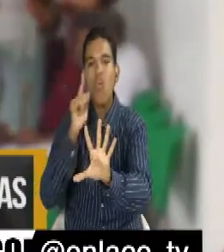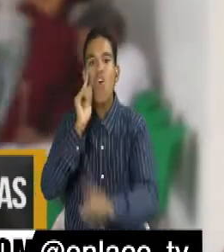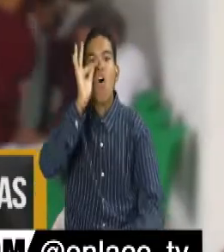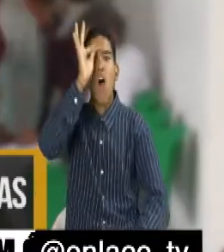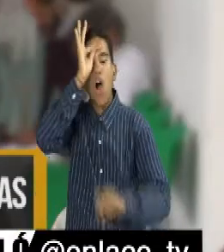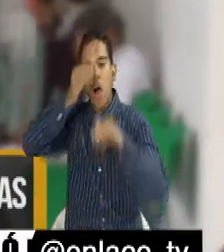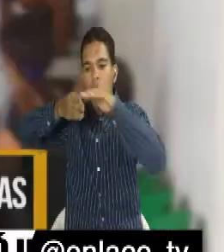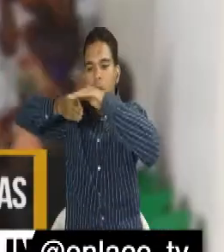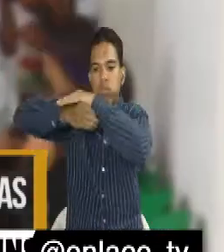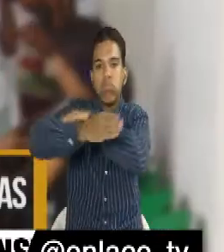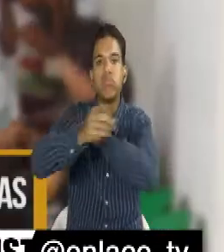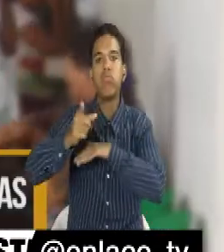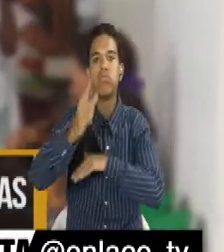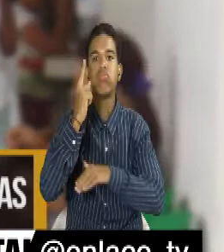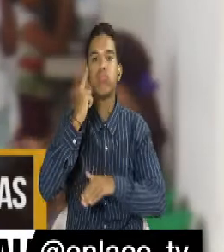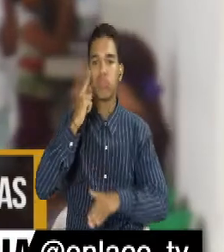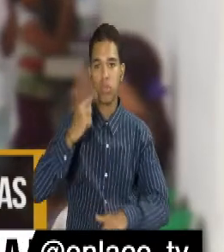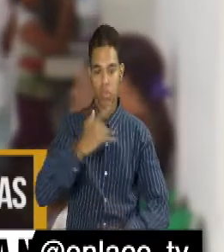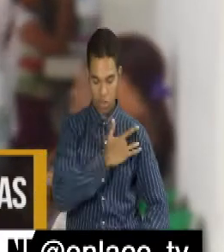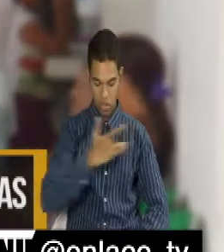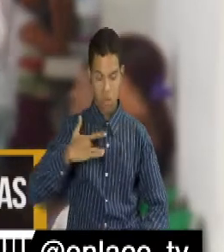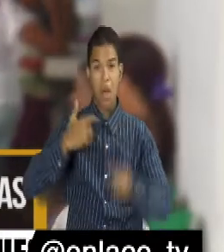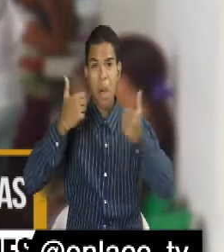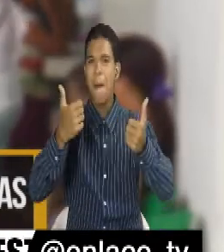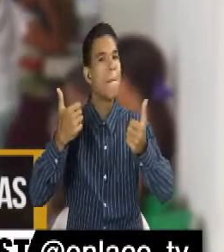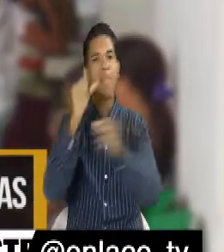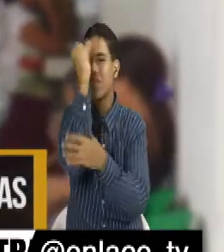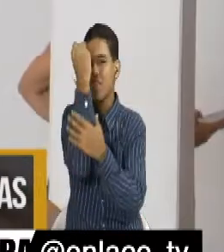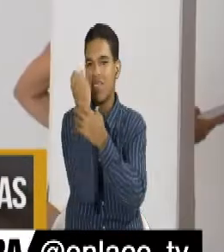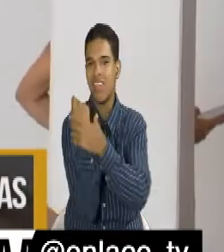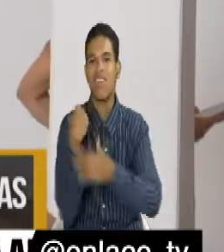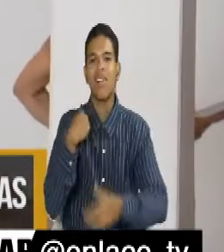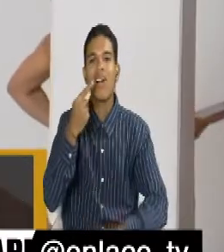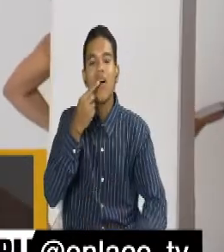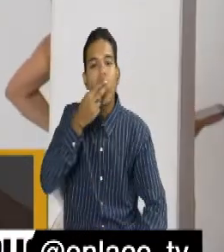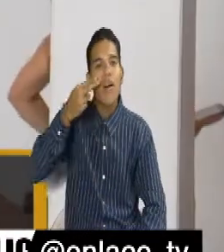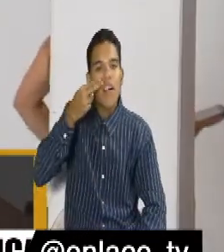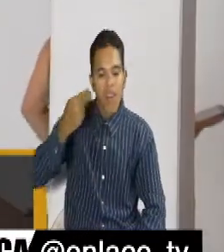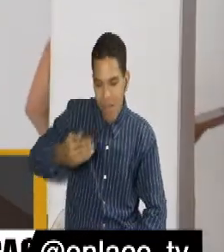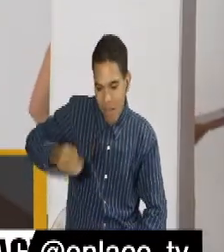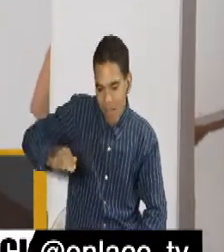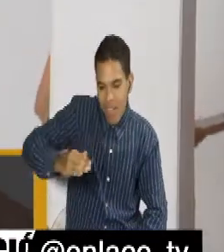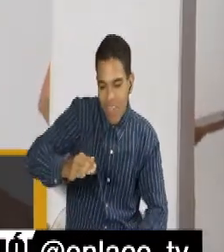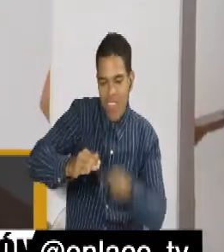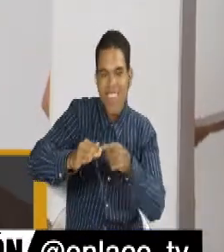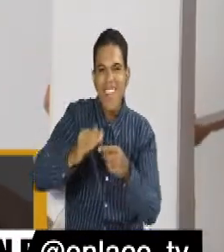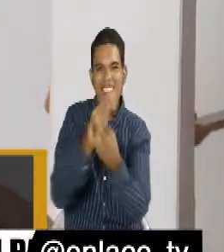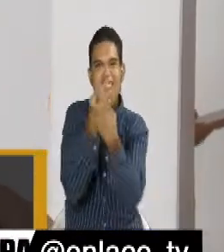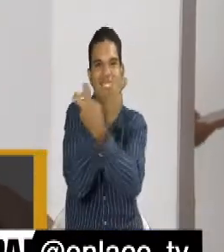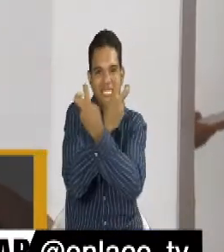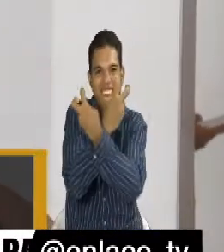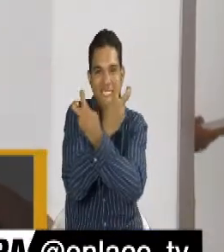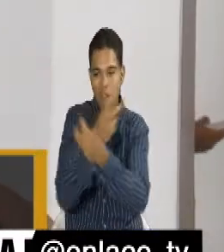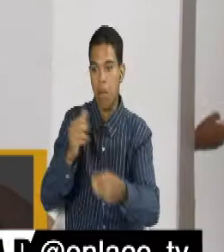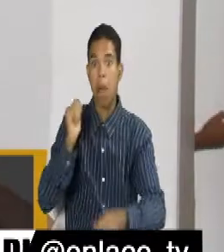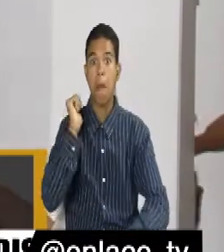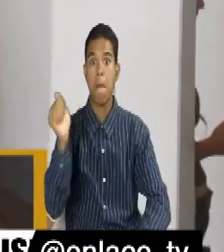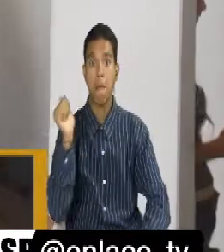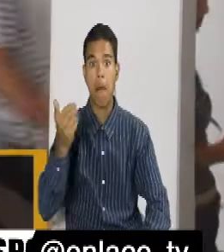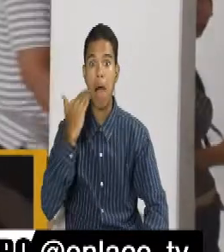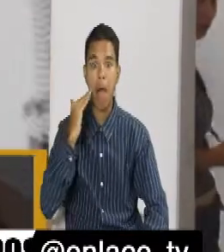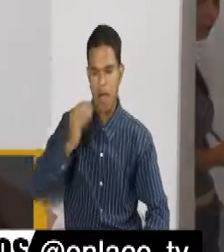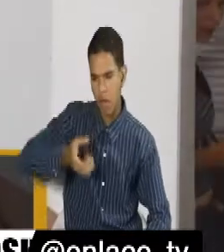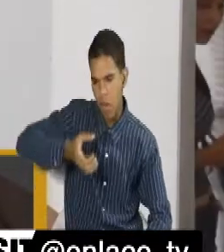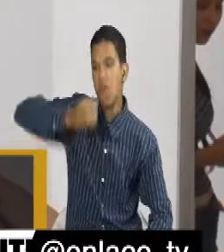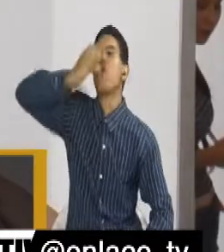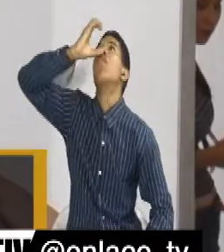malas condiciones de salud luego de haber ingerido un veneno para ratones. Tenemos el caso de una niña de 11 años que ha ingesta por un veneno